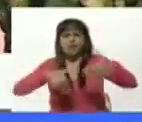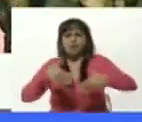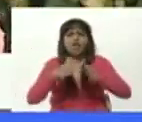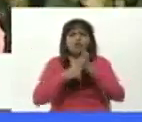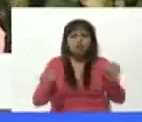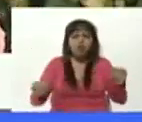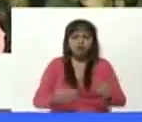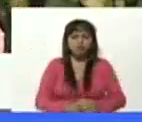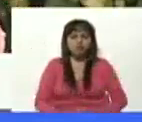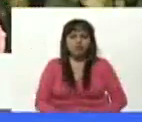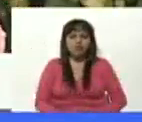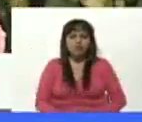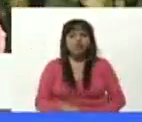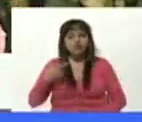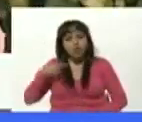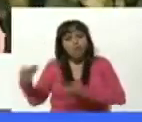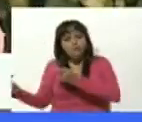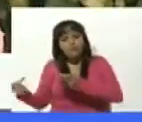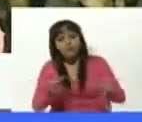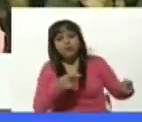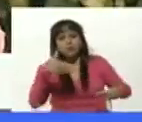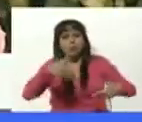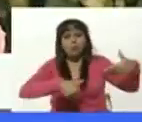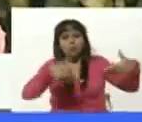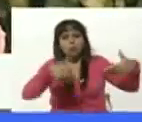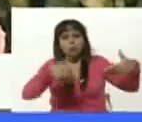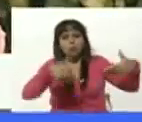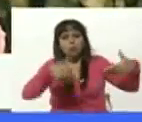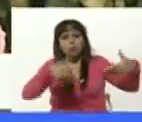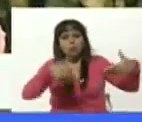y todas. Los invito a votar el 21 de noviembre.